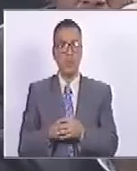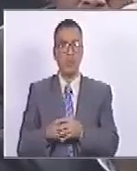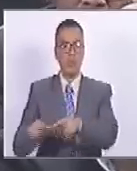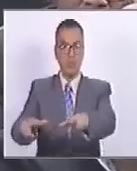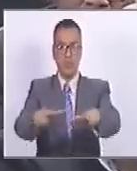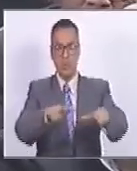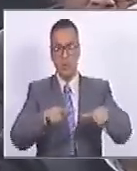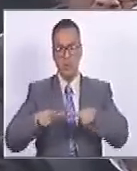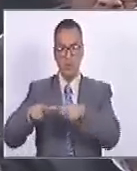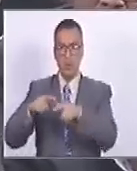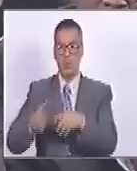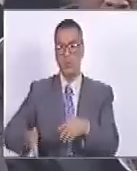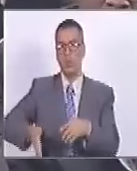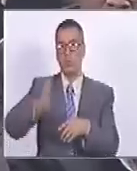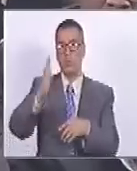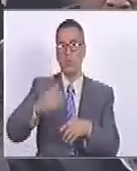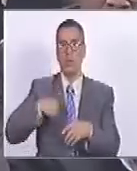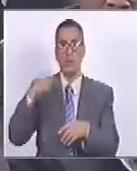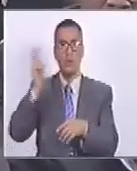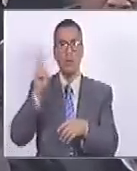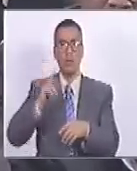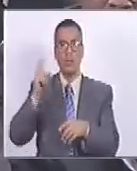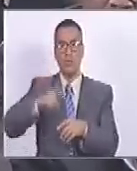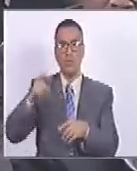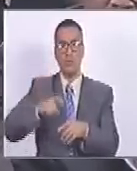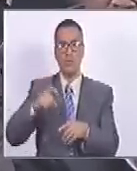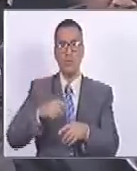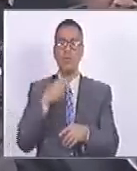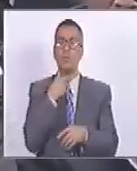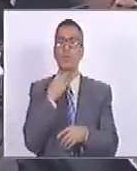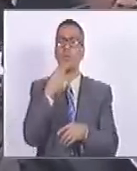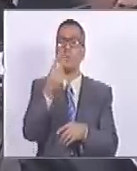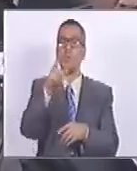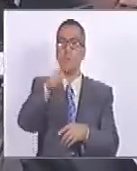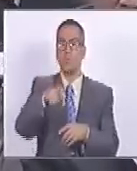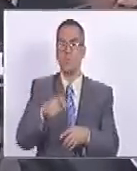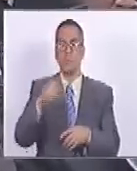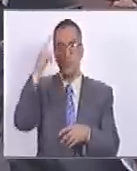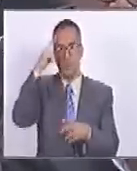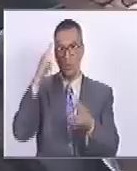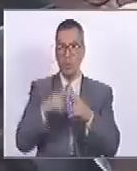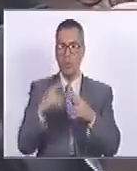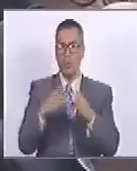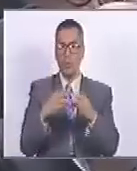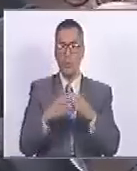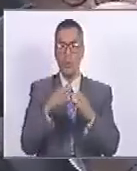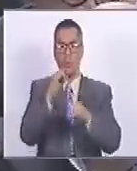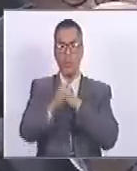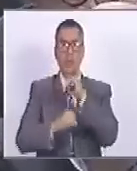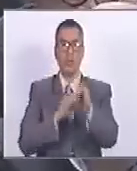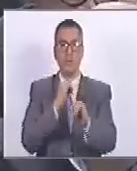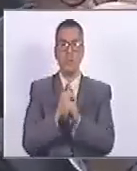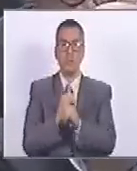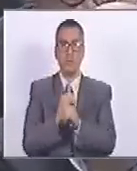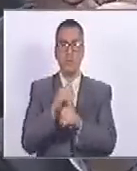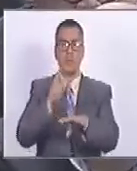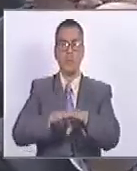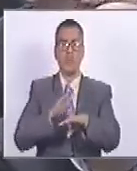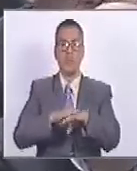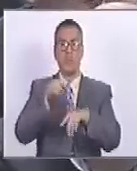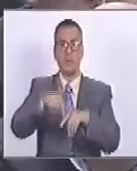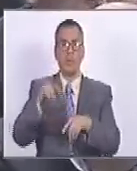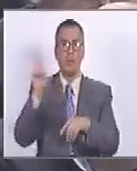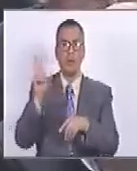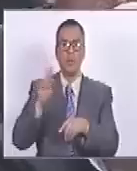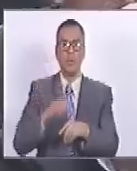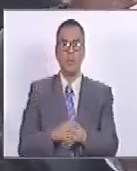espacios multilaterales que Venezuela necesita su voz, y que reconozca esta comunidad internacional lo que está ocurriendo en